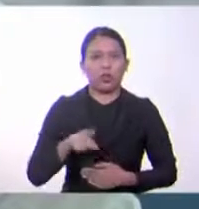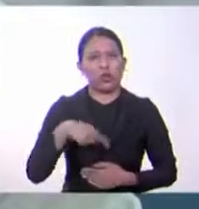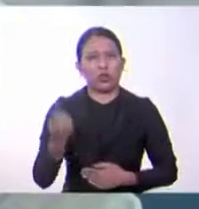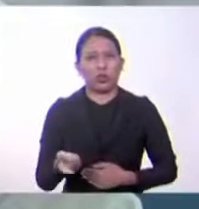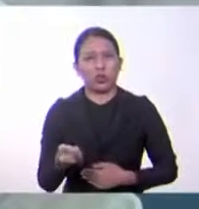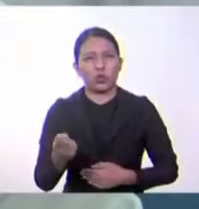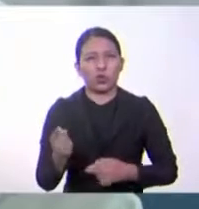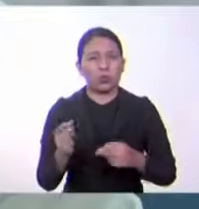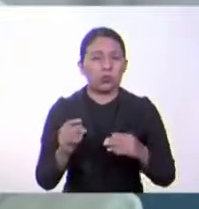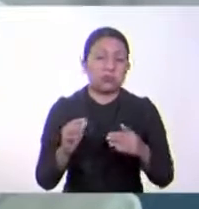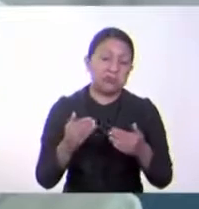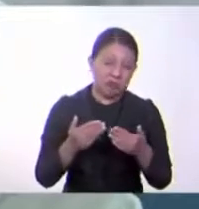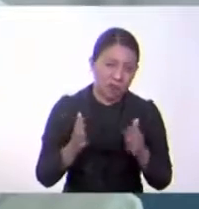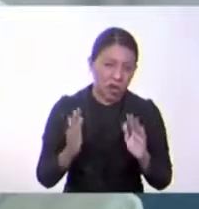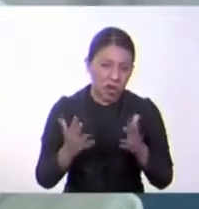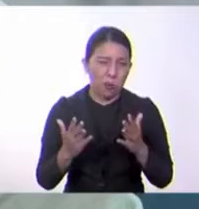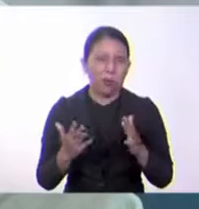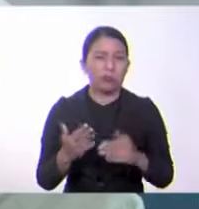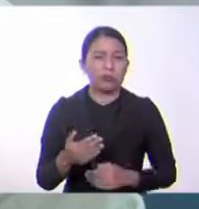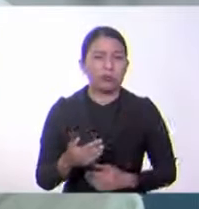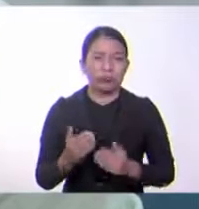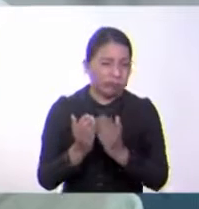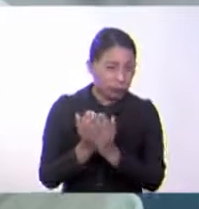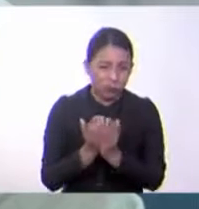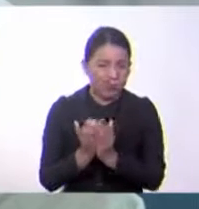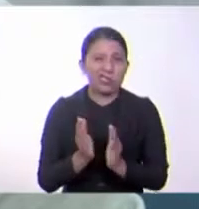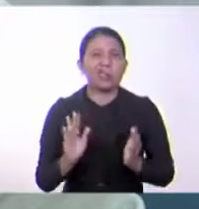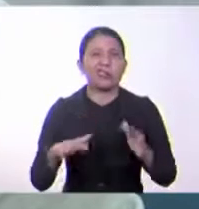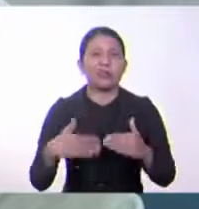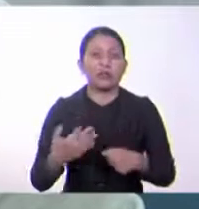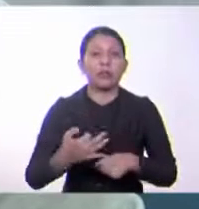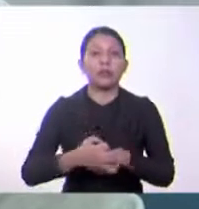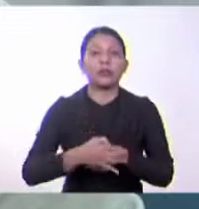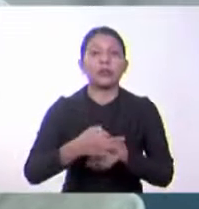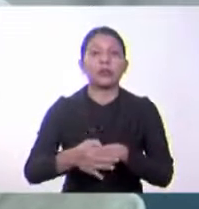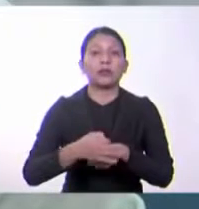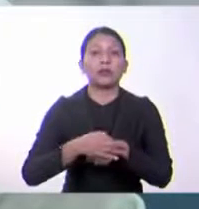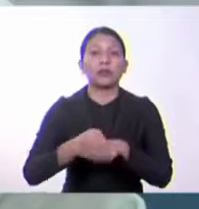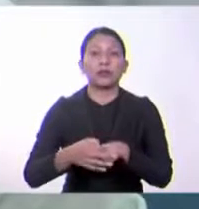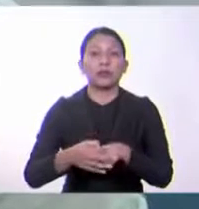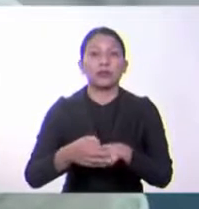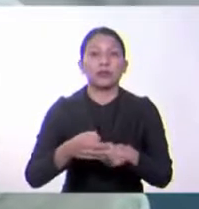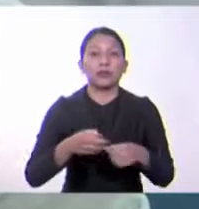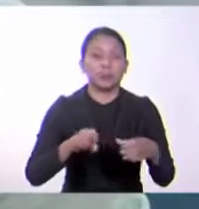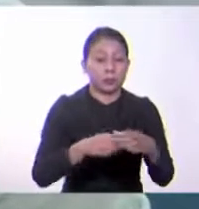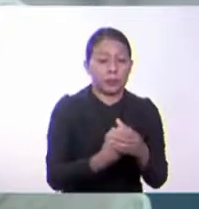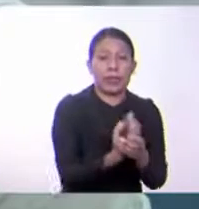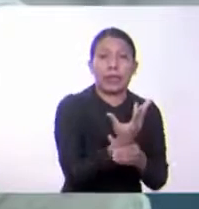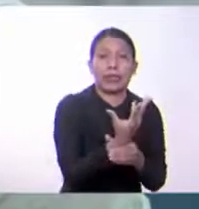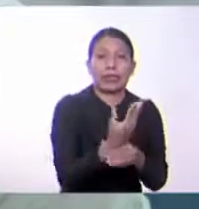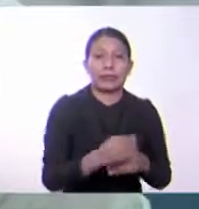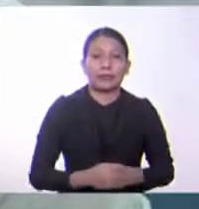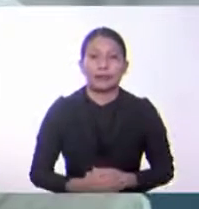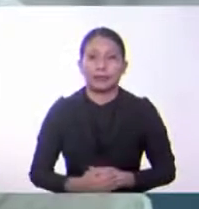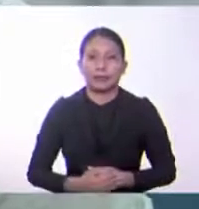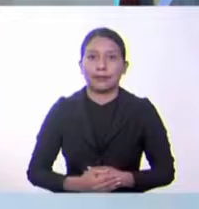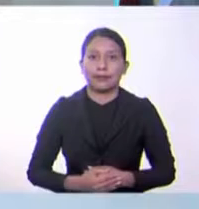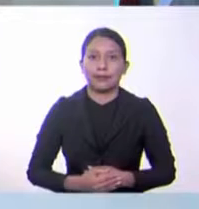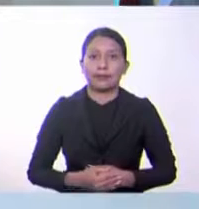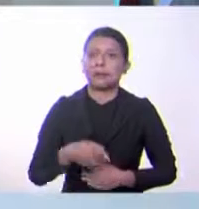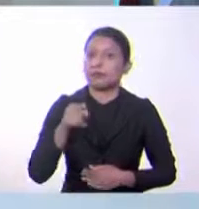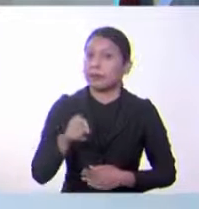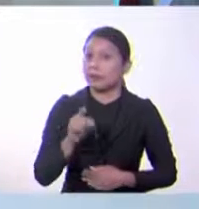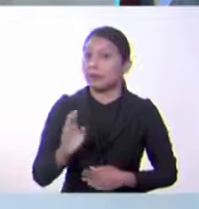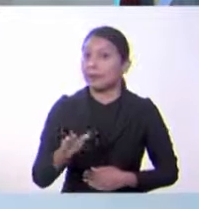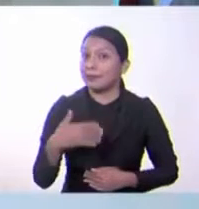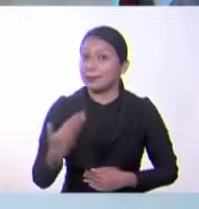célula bastante común y muy estudiado es la célula de tipo vegetal. Para este caso hay que decir que